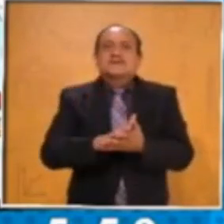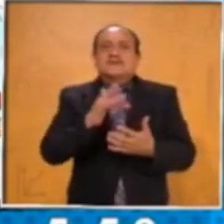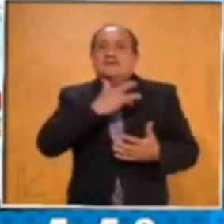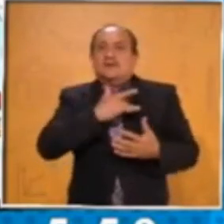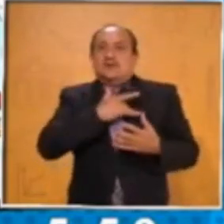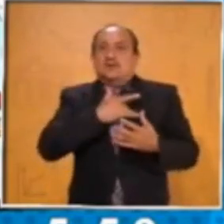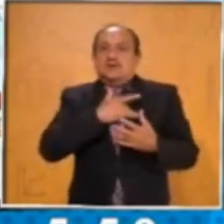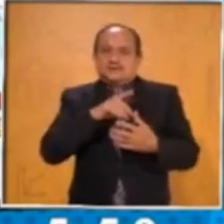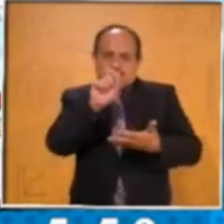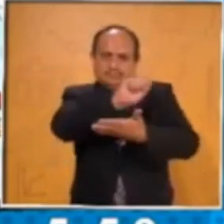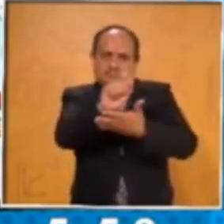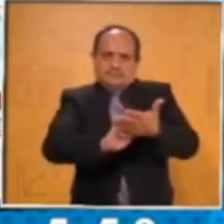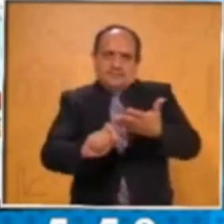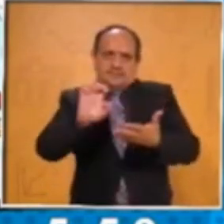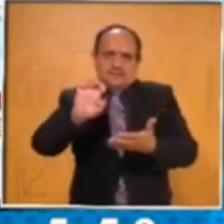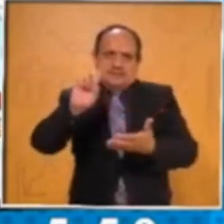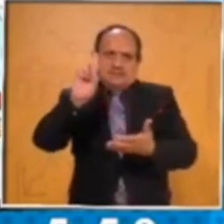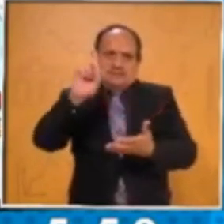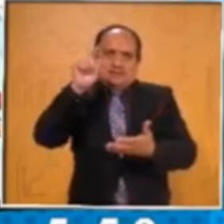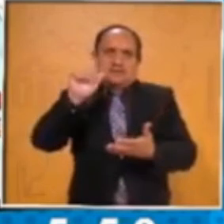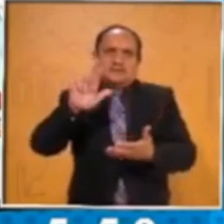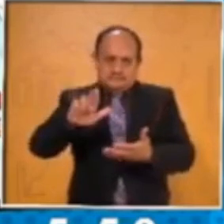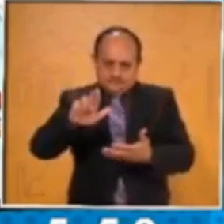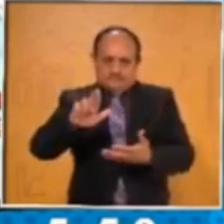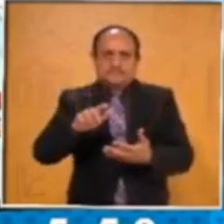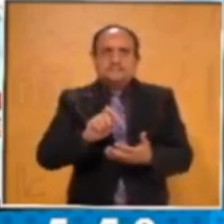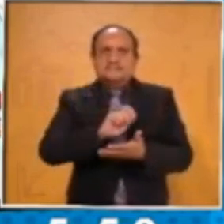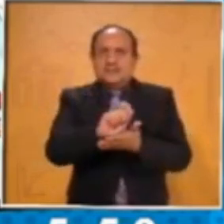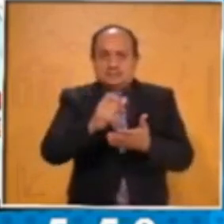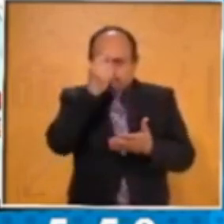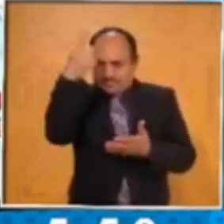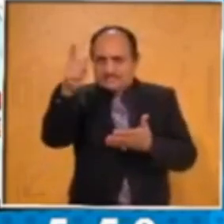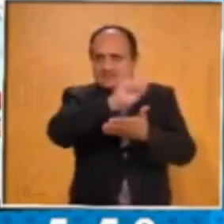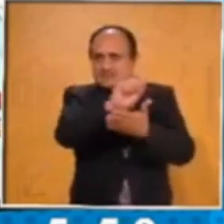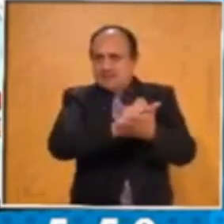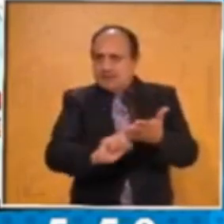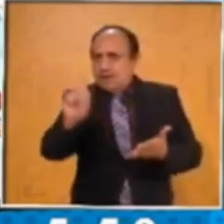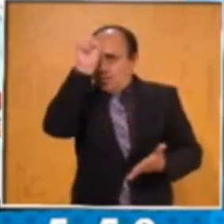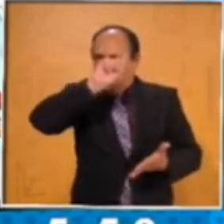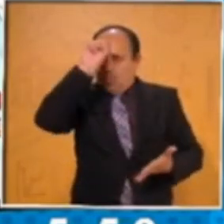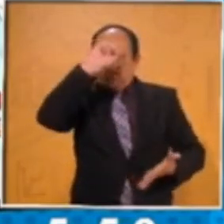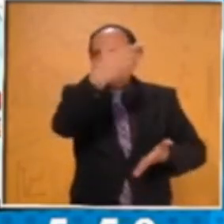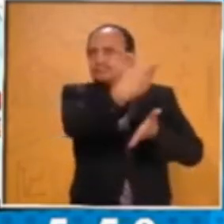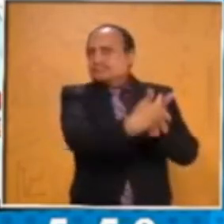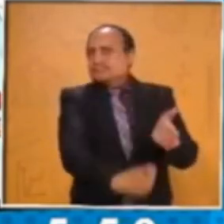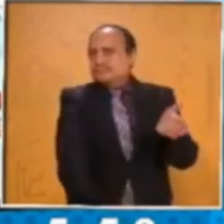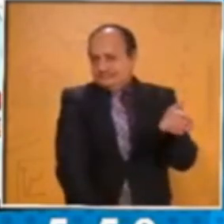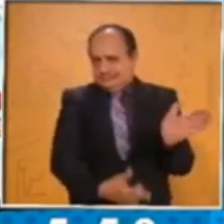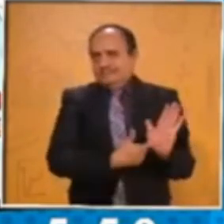del ator de Edgar Allan Poe. ¿Okay? Estas son algunas recomendaciones que yo les puedo dar.